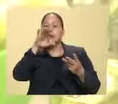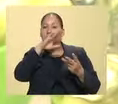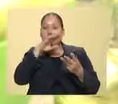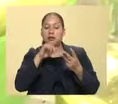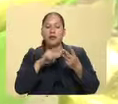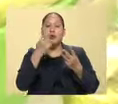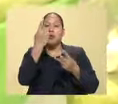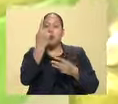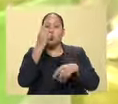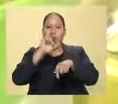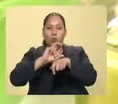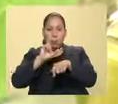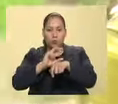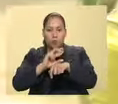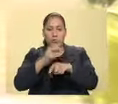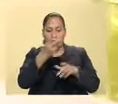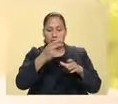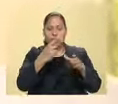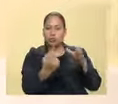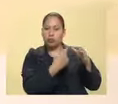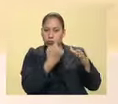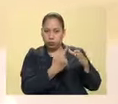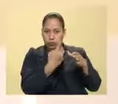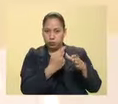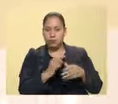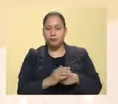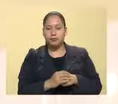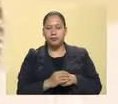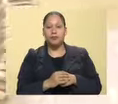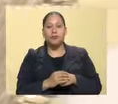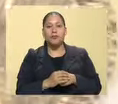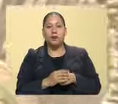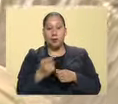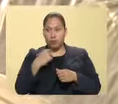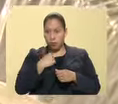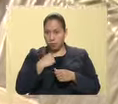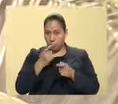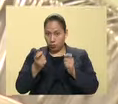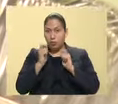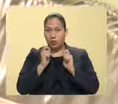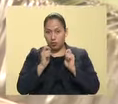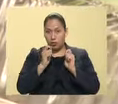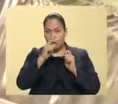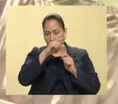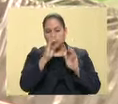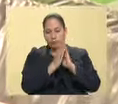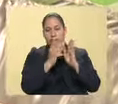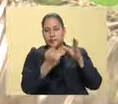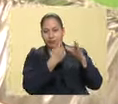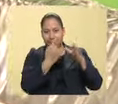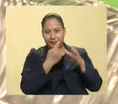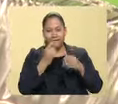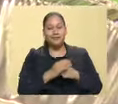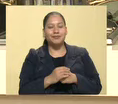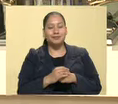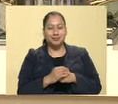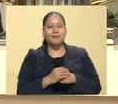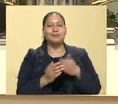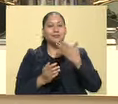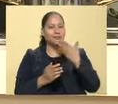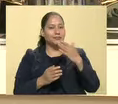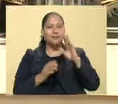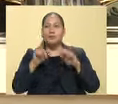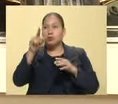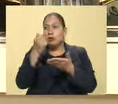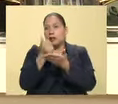de huevo y esto todo lo vamos a moler. Ok. Pero yo aquí me toca tengo a mí, uno molido. La molienda. Ya tengo un molidito. Lo que